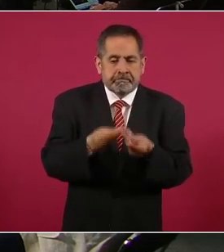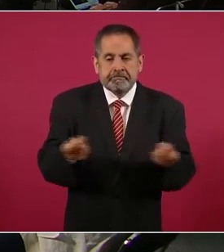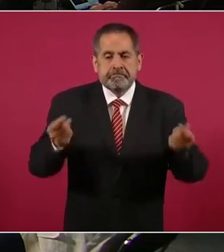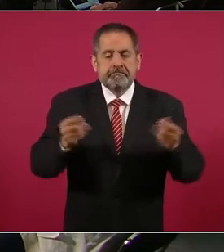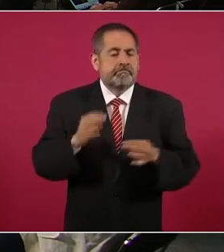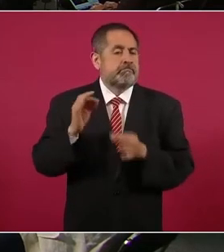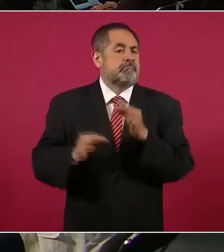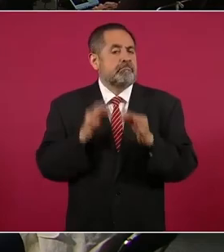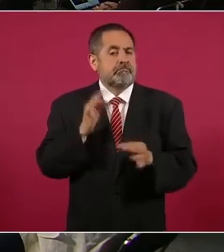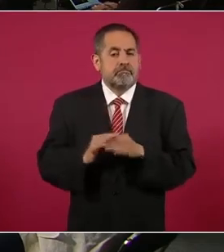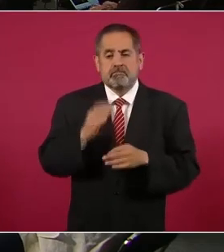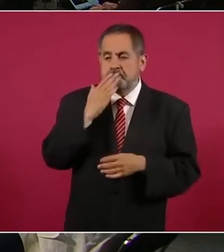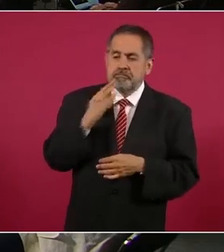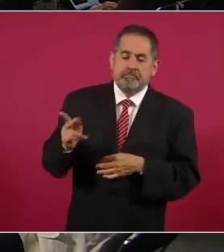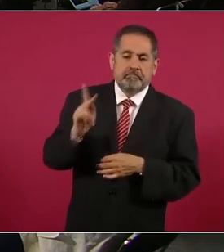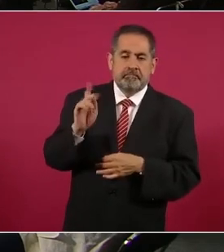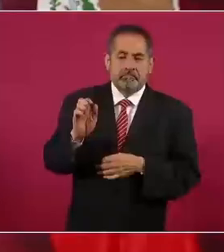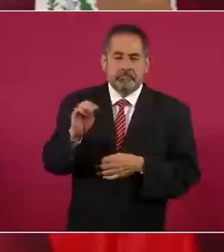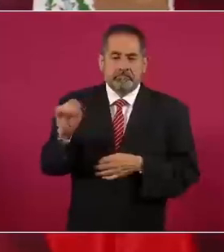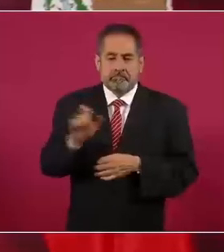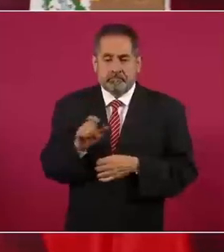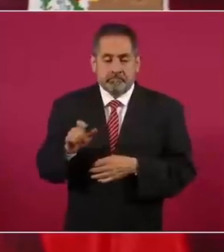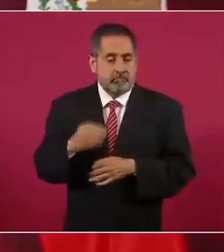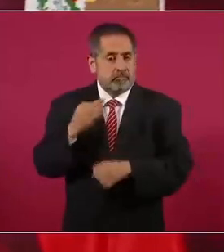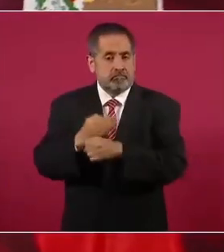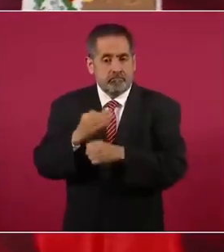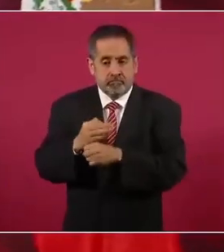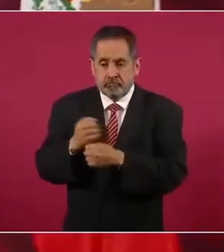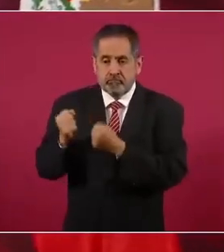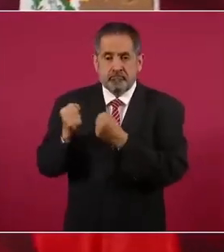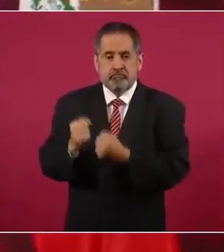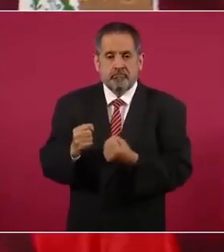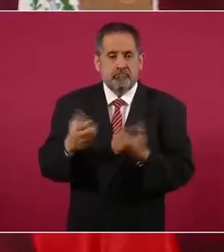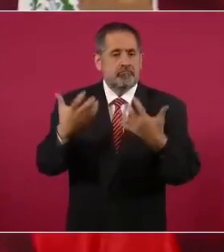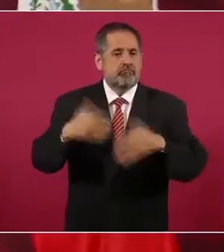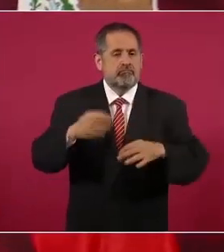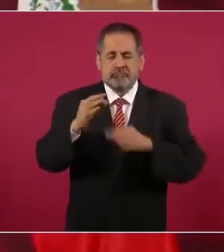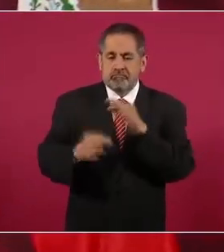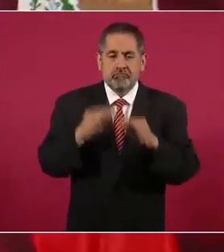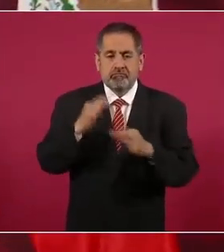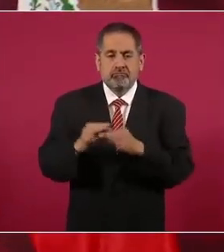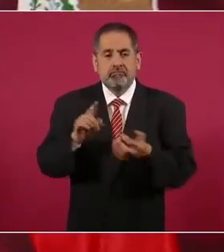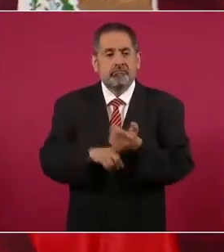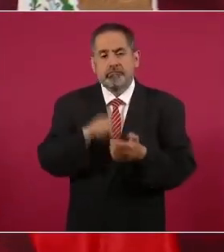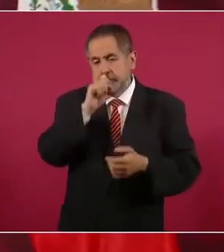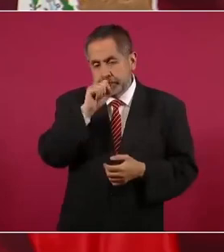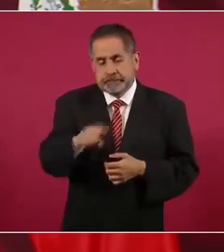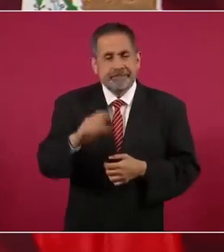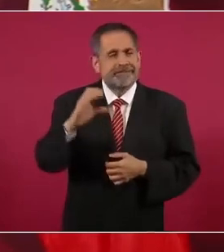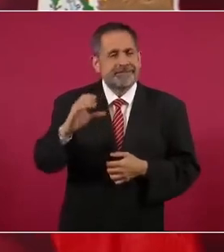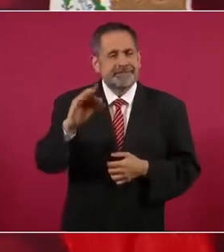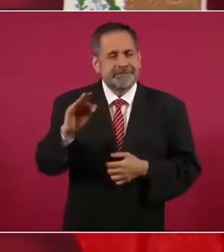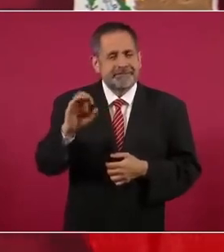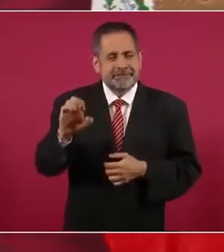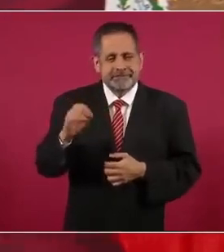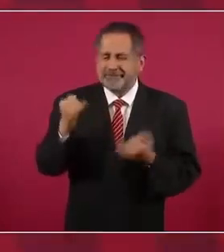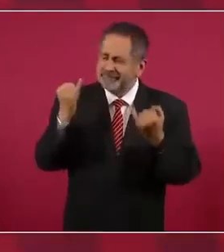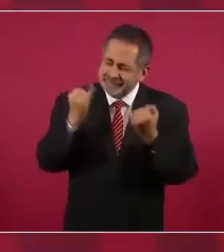y se está consolidando como empresa. Y lo mismo la Comisión Federal de Electricidad.